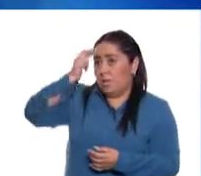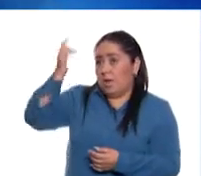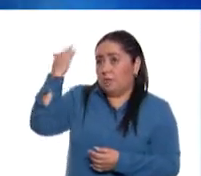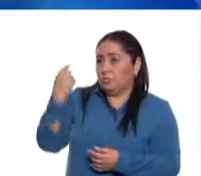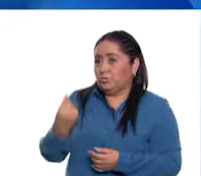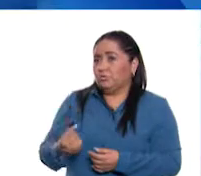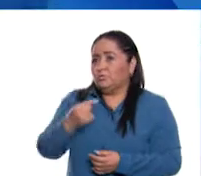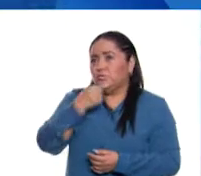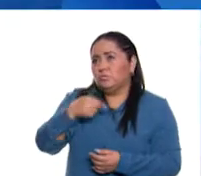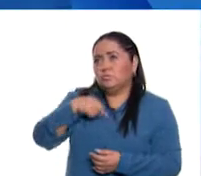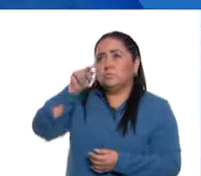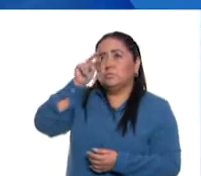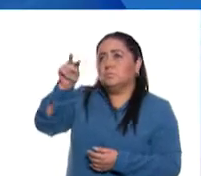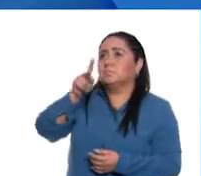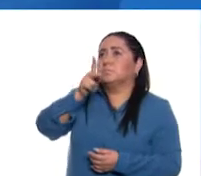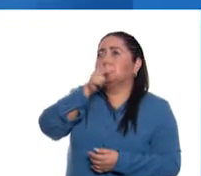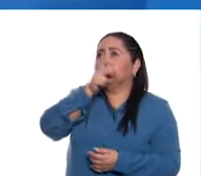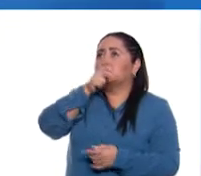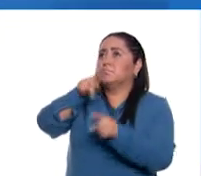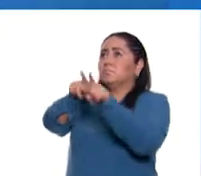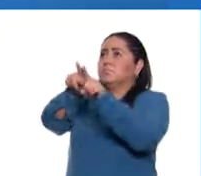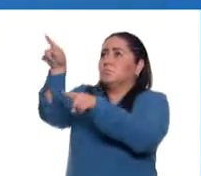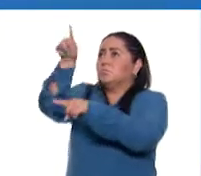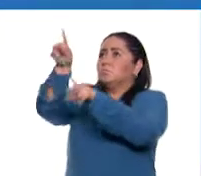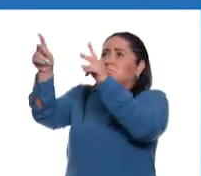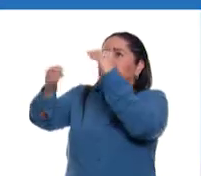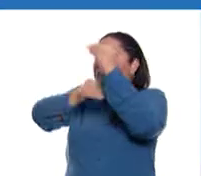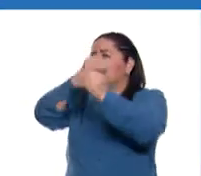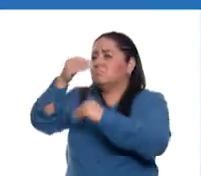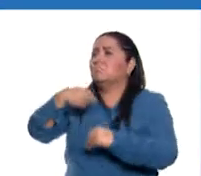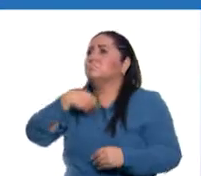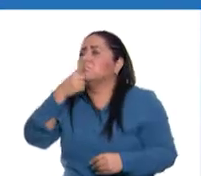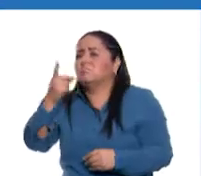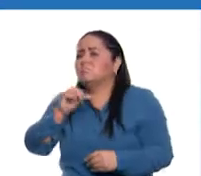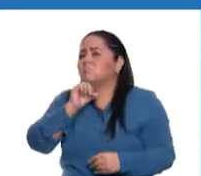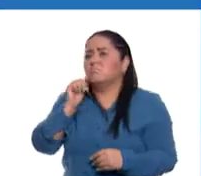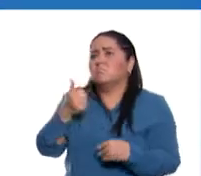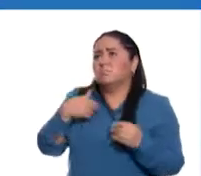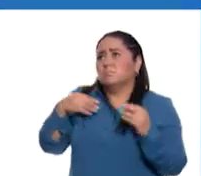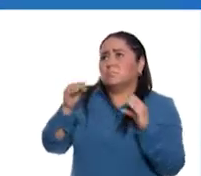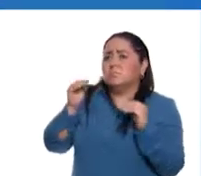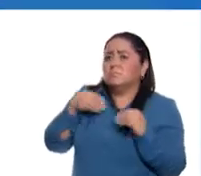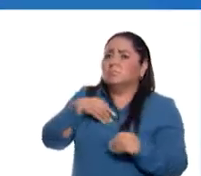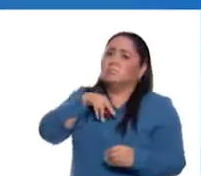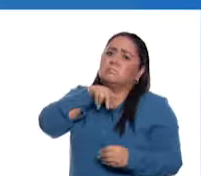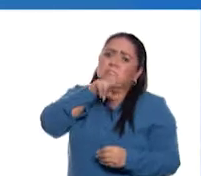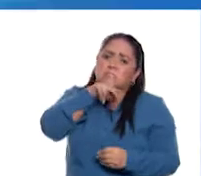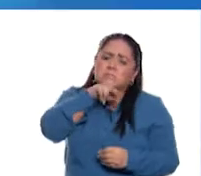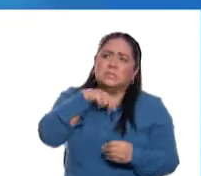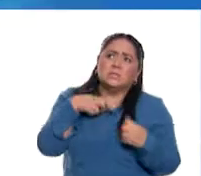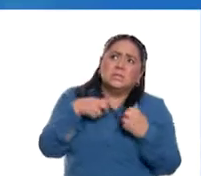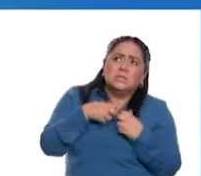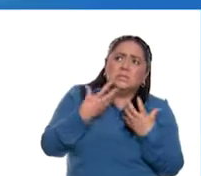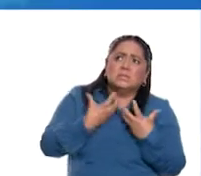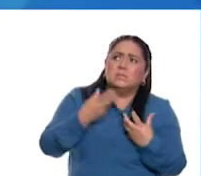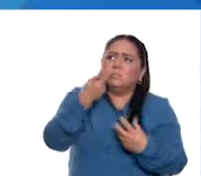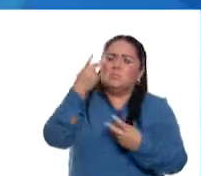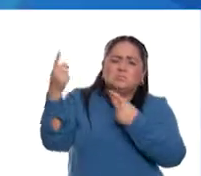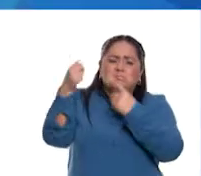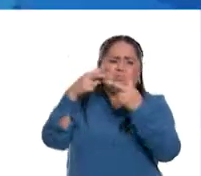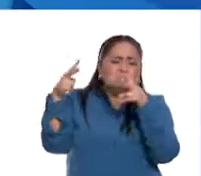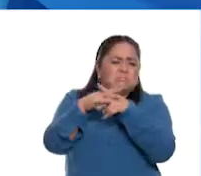niño, veía a mi papá discutir con sus hermanos. Yo no le decía a nadie, pero me sentía preocupado y afligido por cómo se